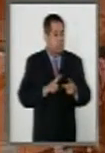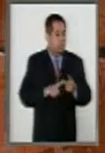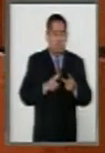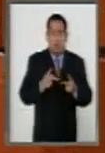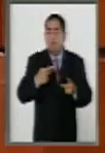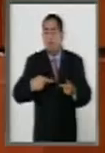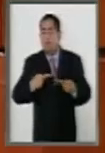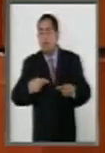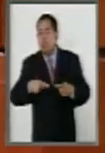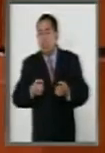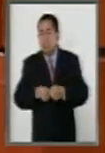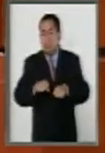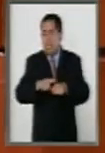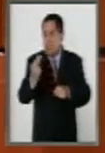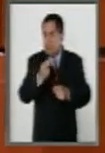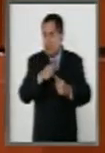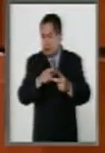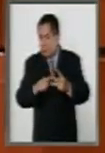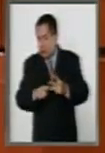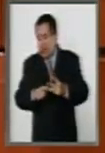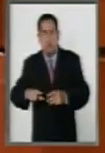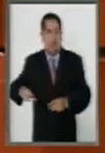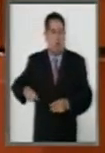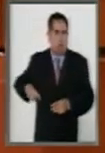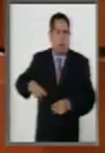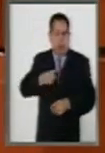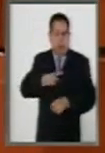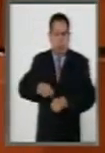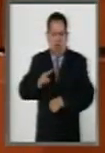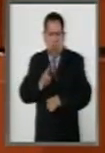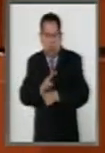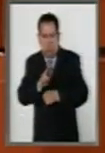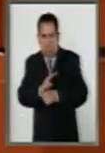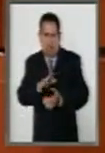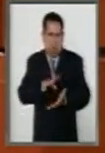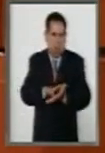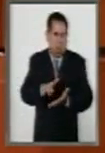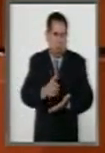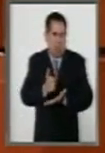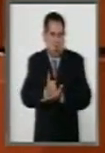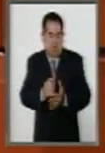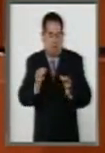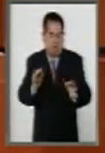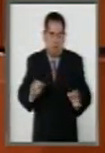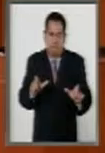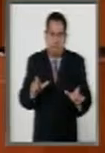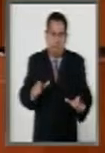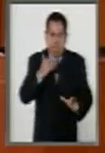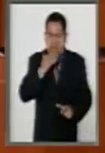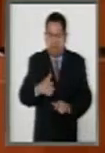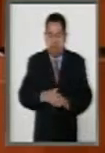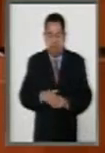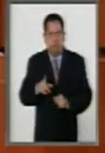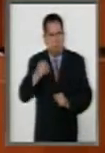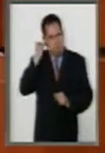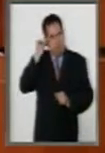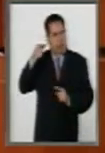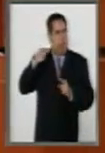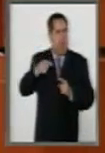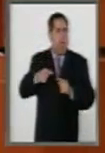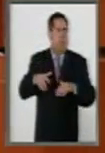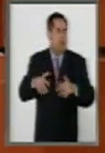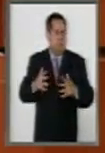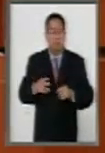sociedad es una labor que todo Estado de Derecho democrático debe respaldar y asegurar. Bajo esta tesitura,